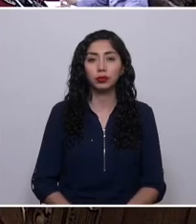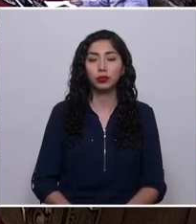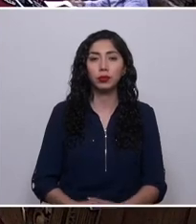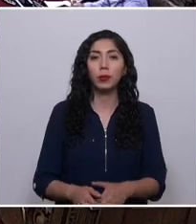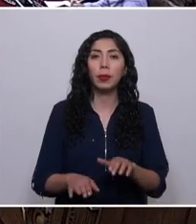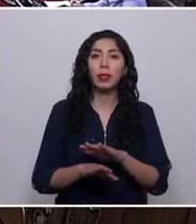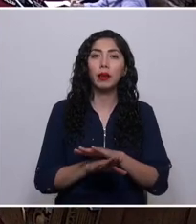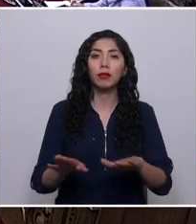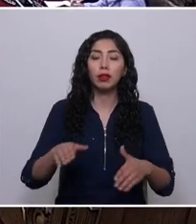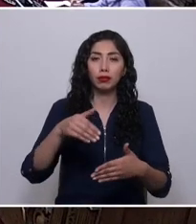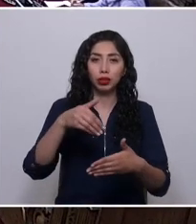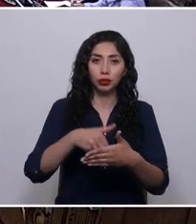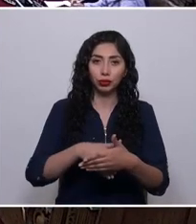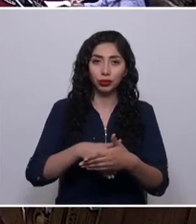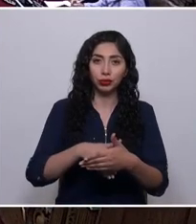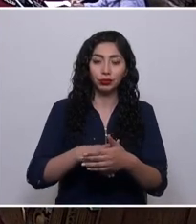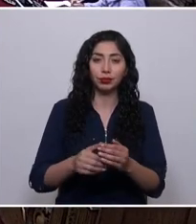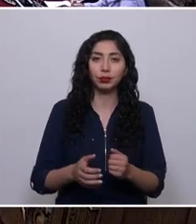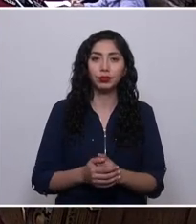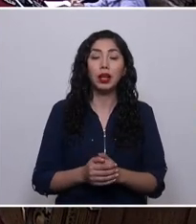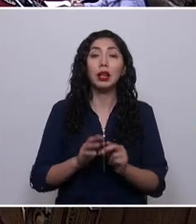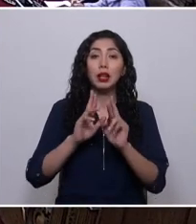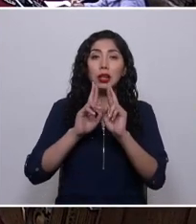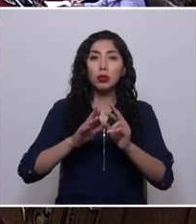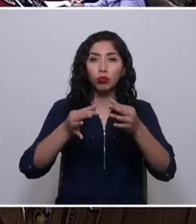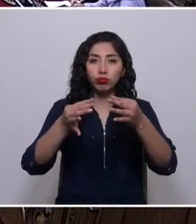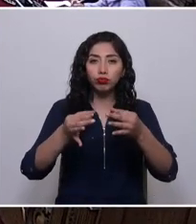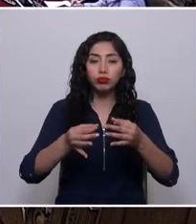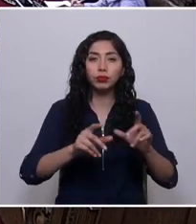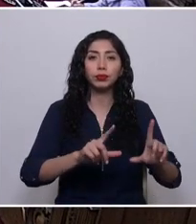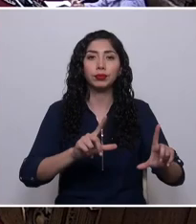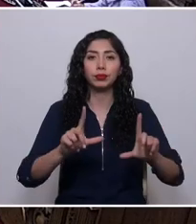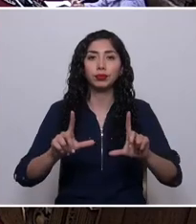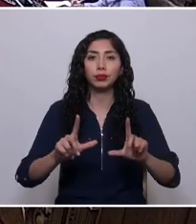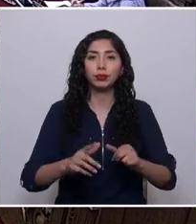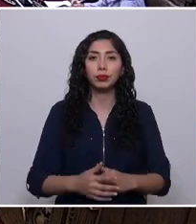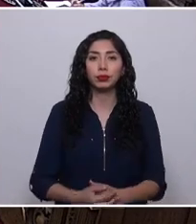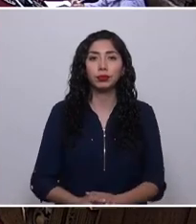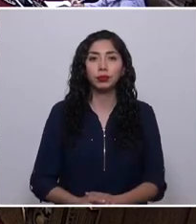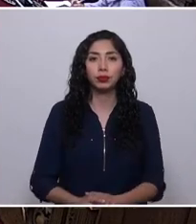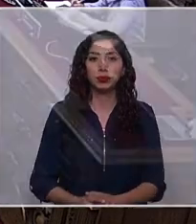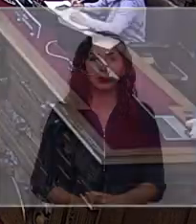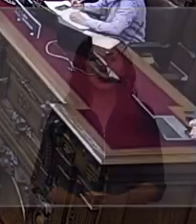Finalizada la votación, resultado de la votación.